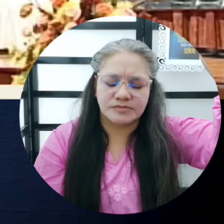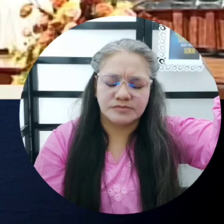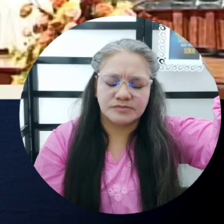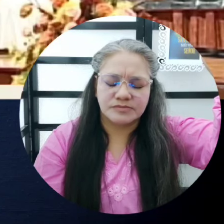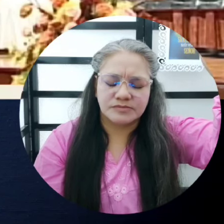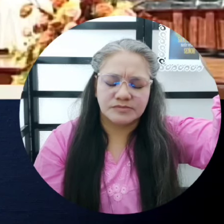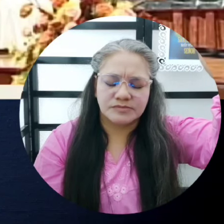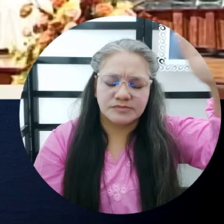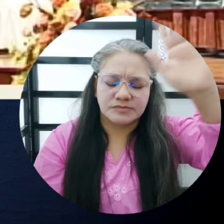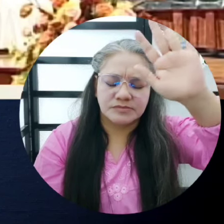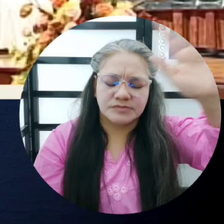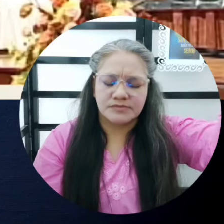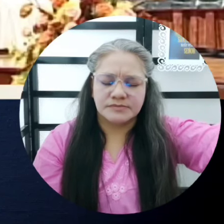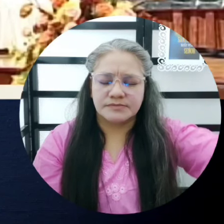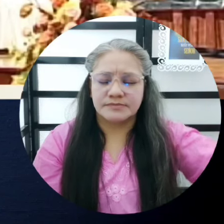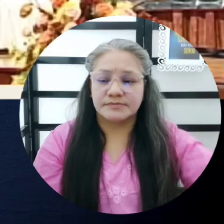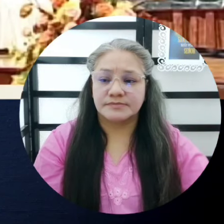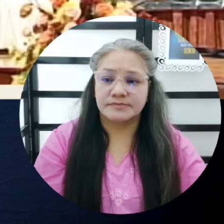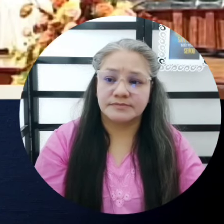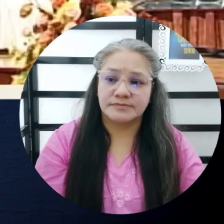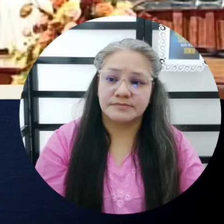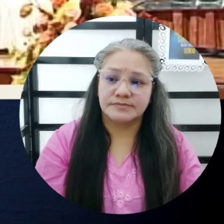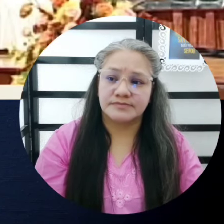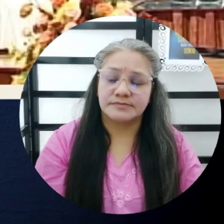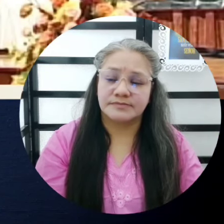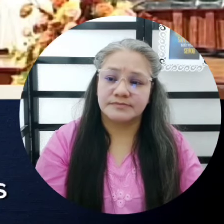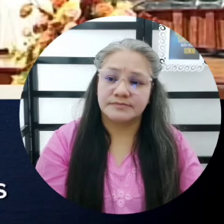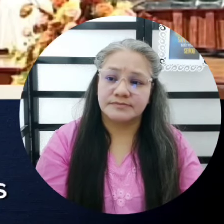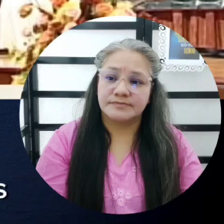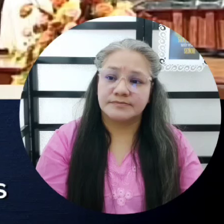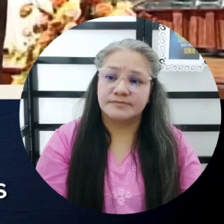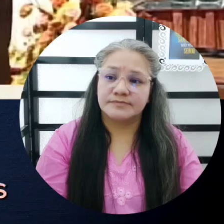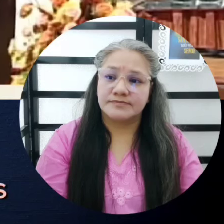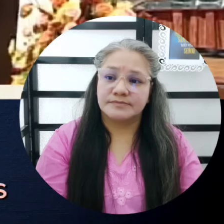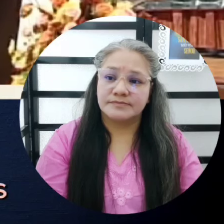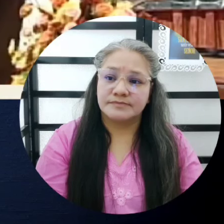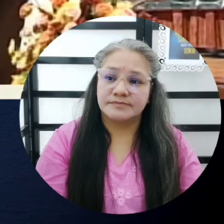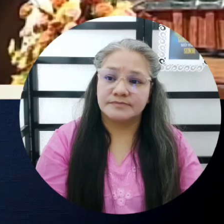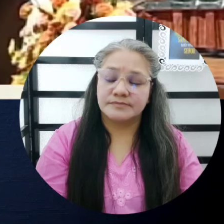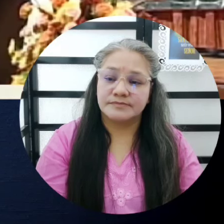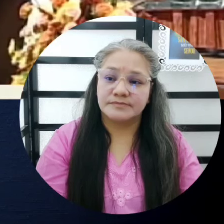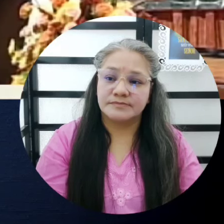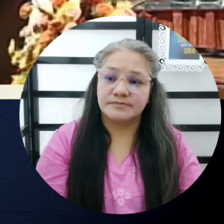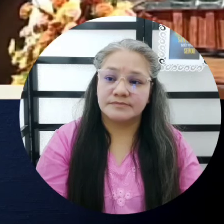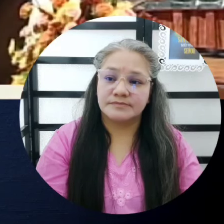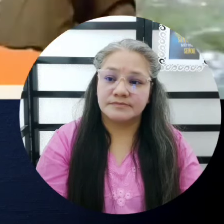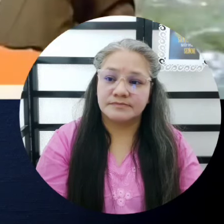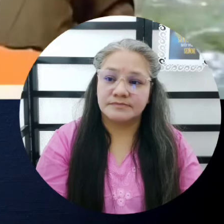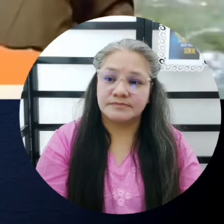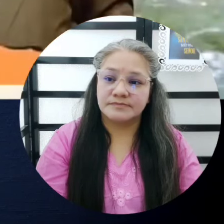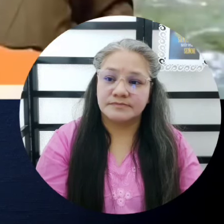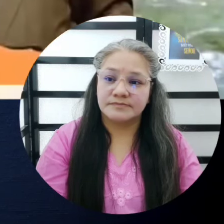porque ya esta se ha rebelado y no conviene que sea más tu esposa.